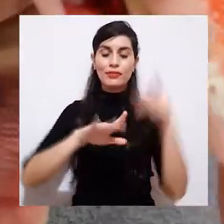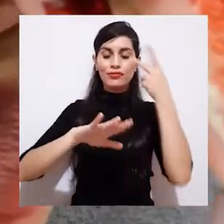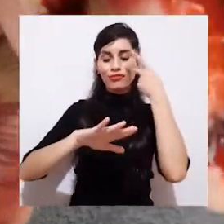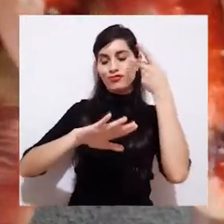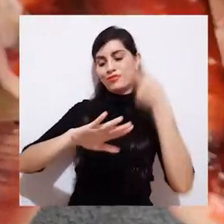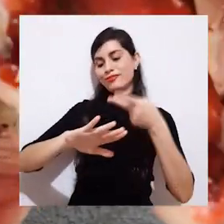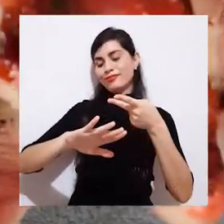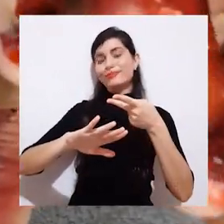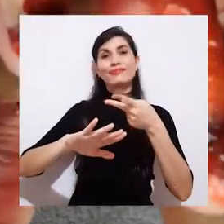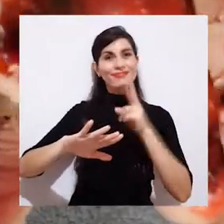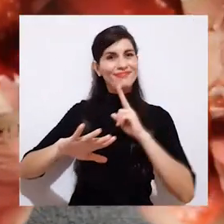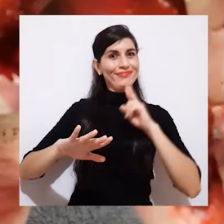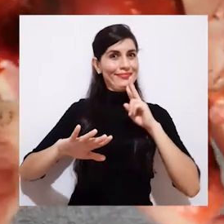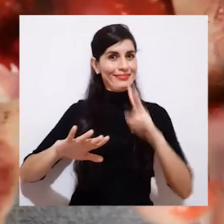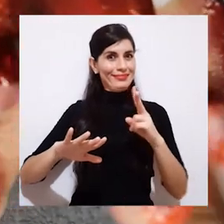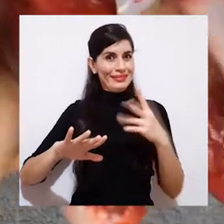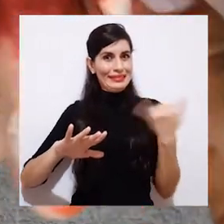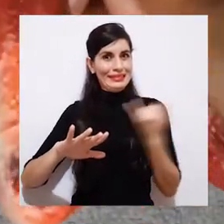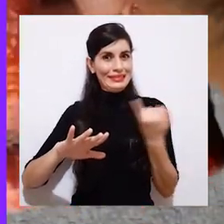se vea un poco más real.